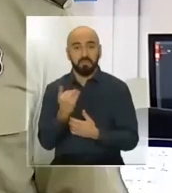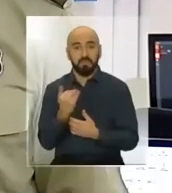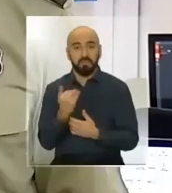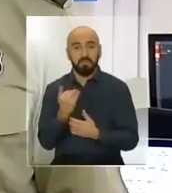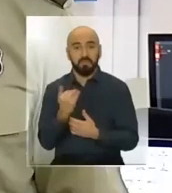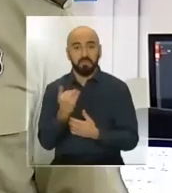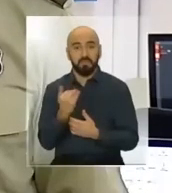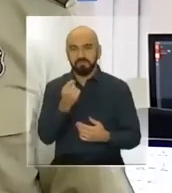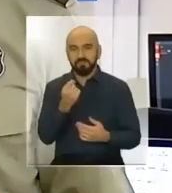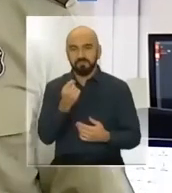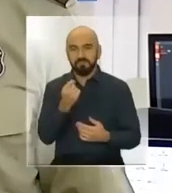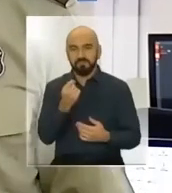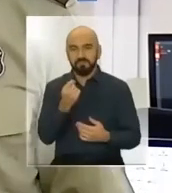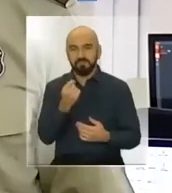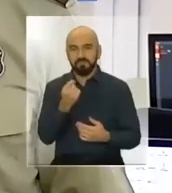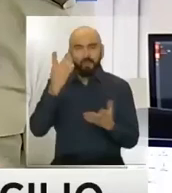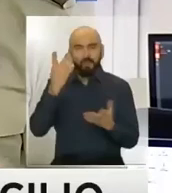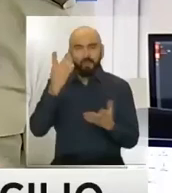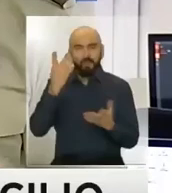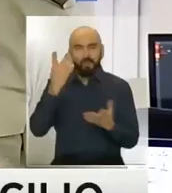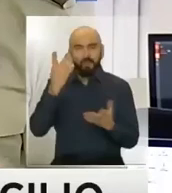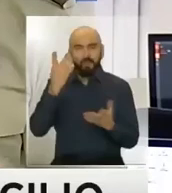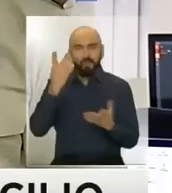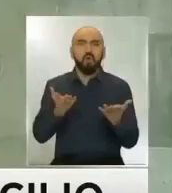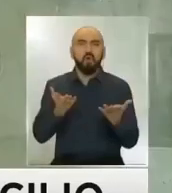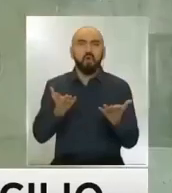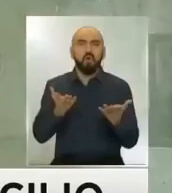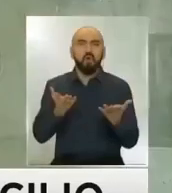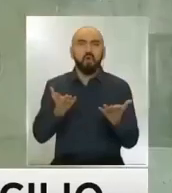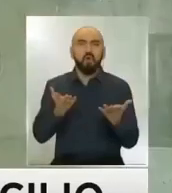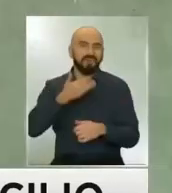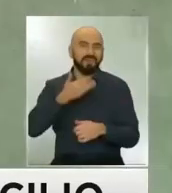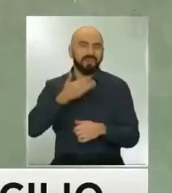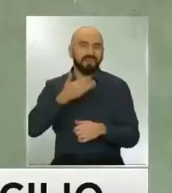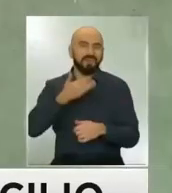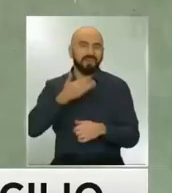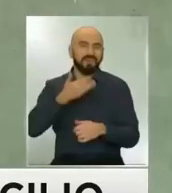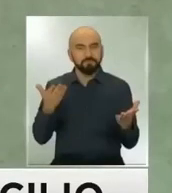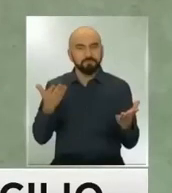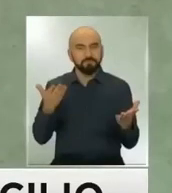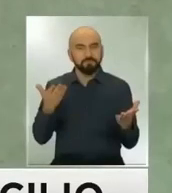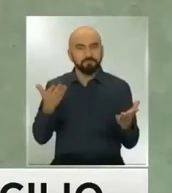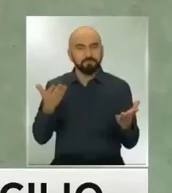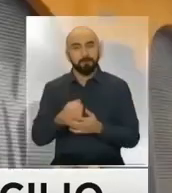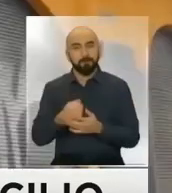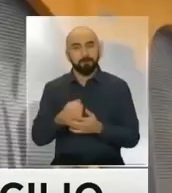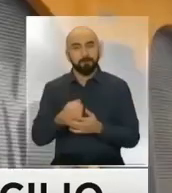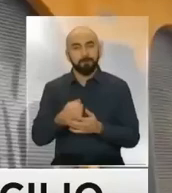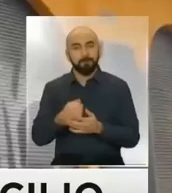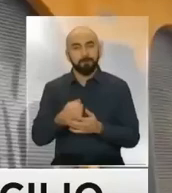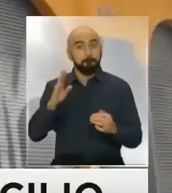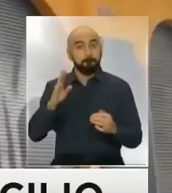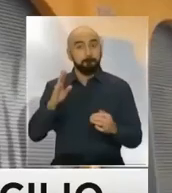en la cual existe un anonimato, como lo dijiste tú, por esta aplicación, y en donde consideran que las policías tal vez no tienen los recursos, pero no es